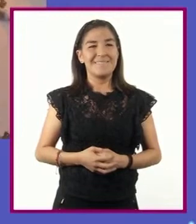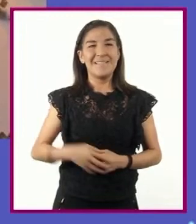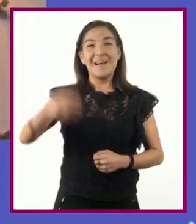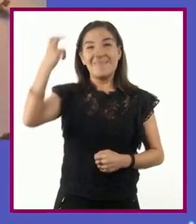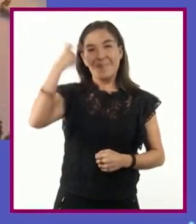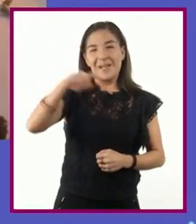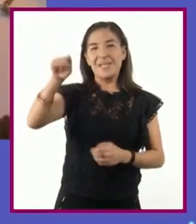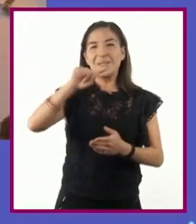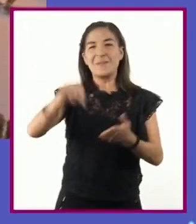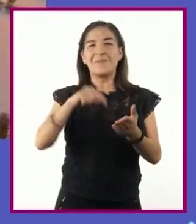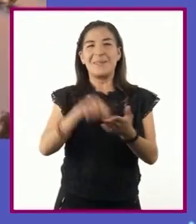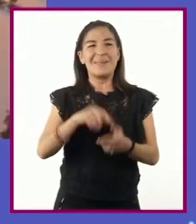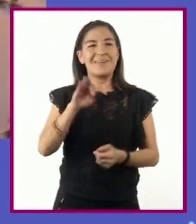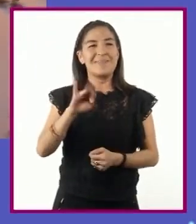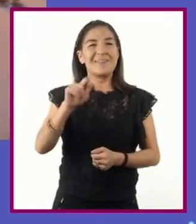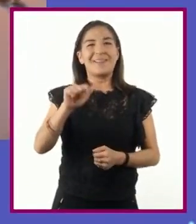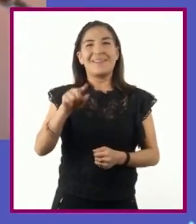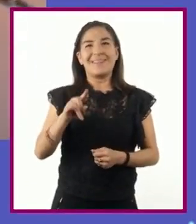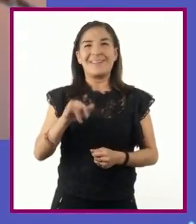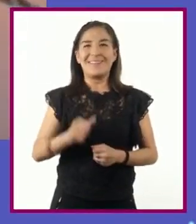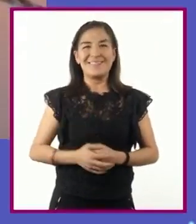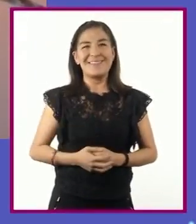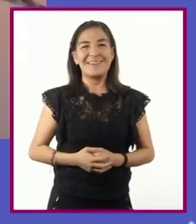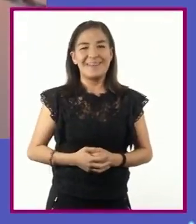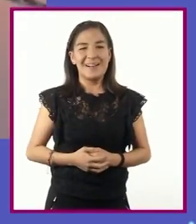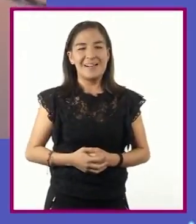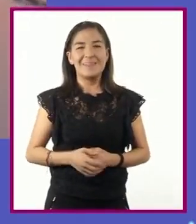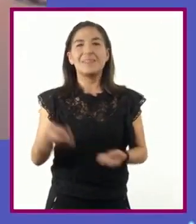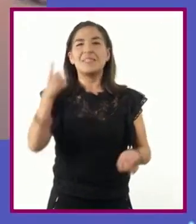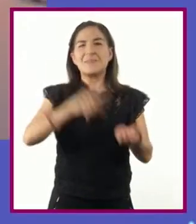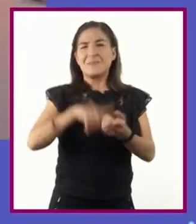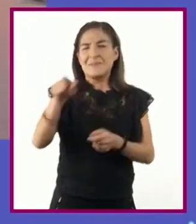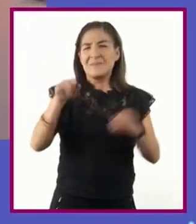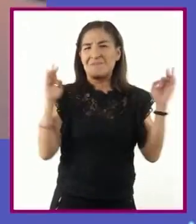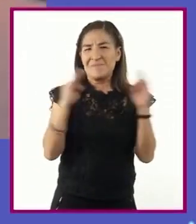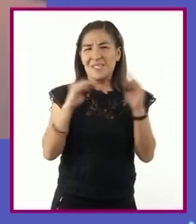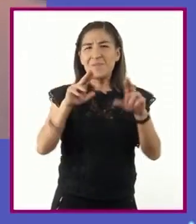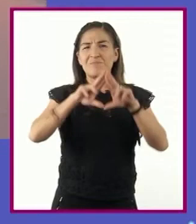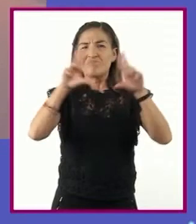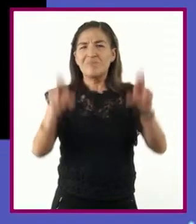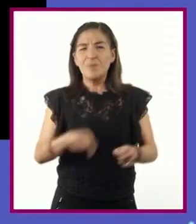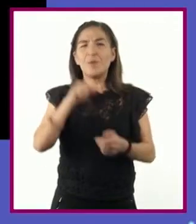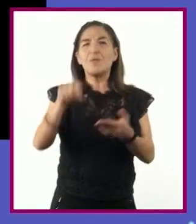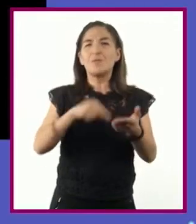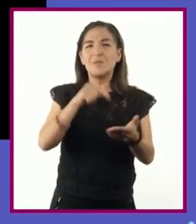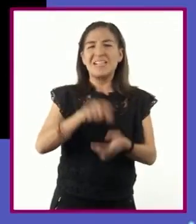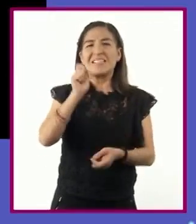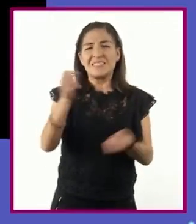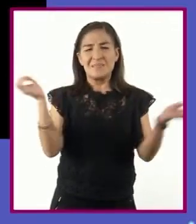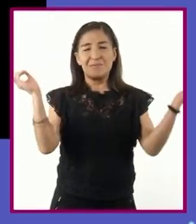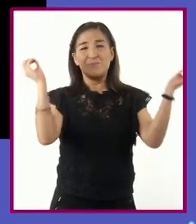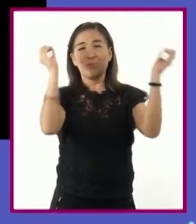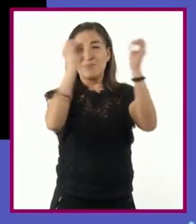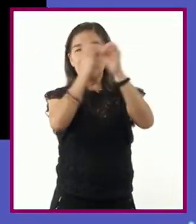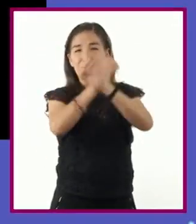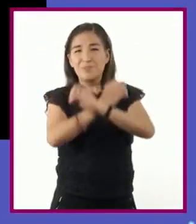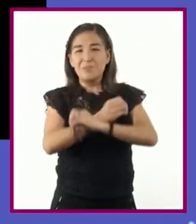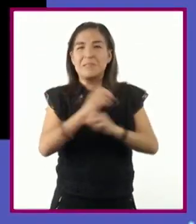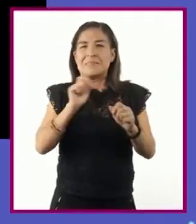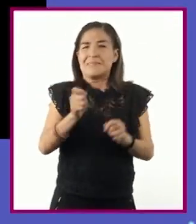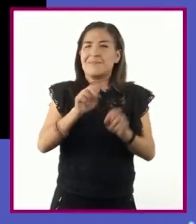Viajemos a Finlandia. El invierno finlandés suele ser oscuro y